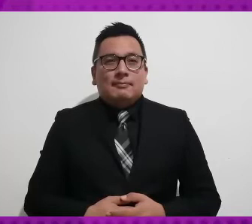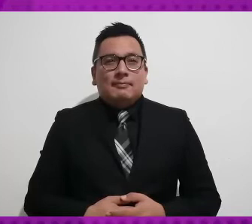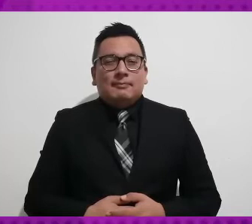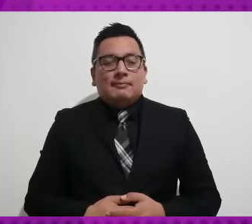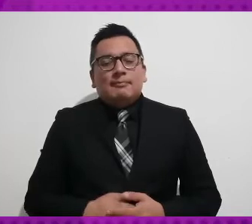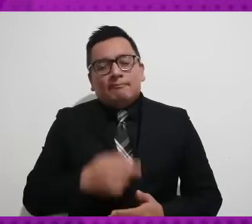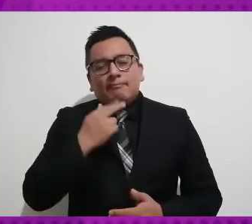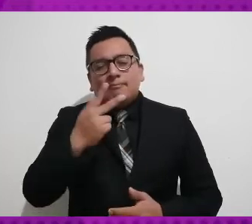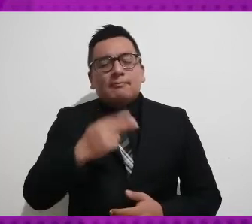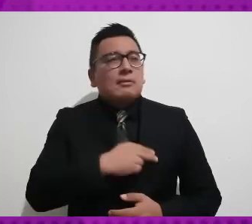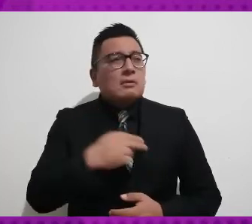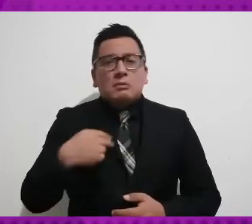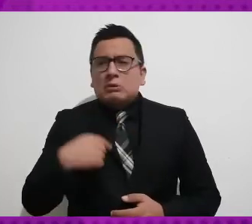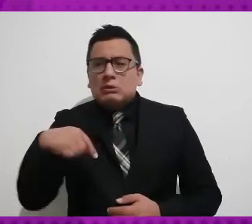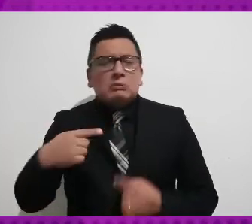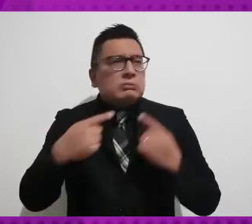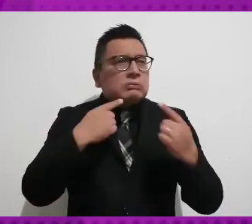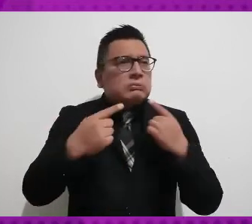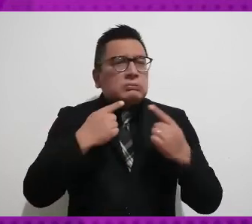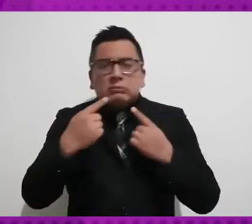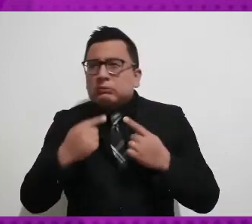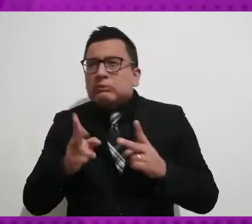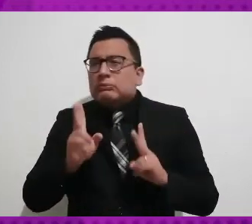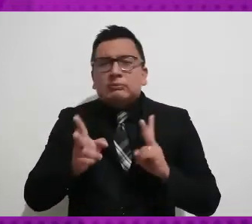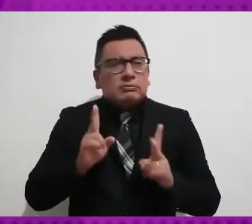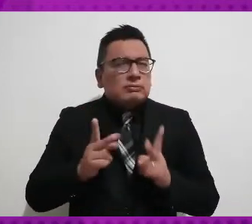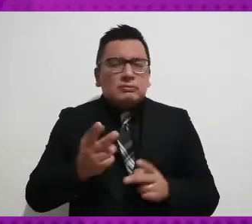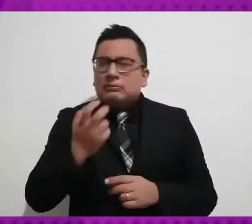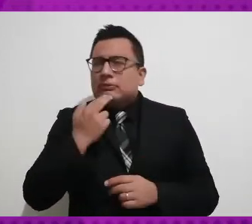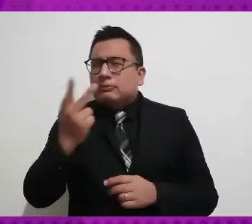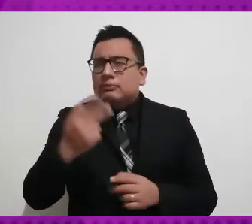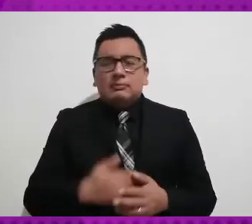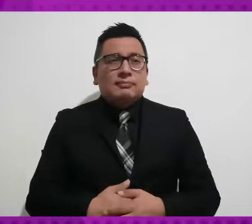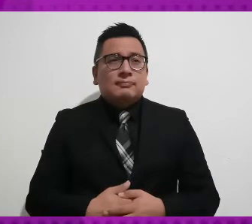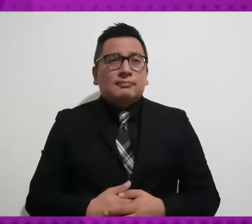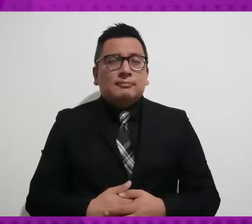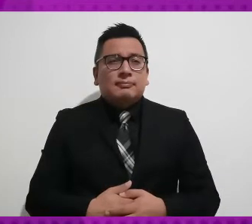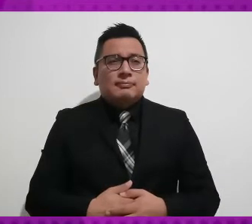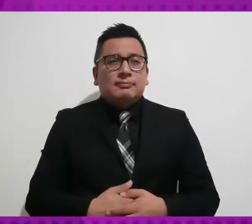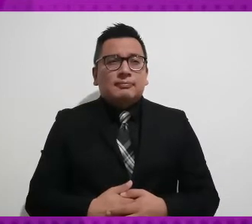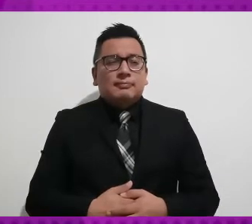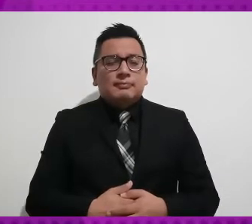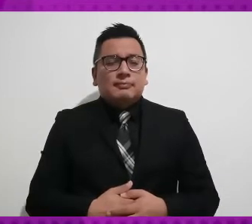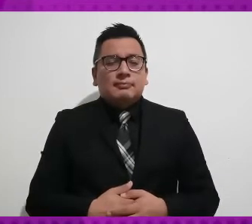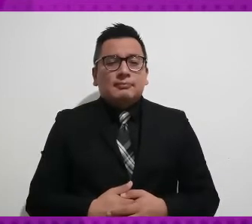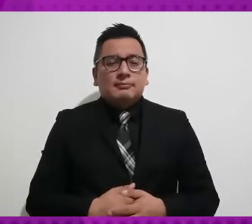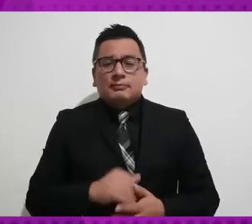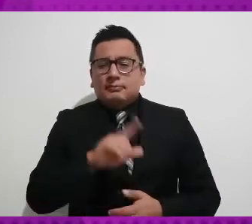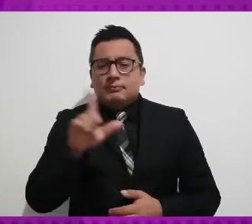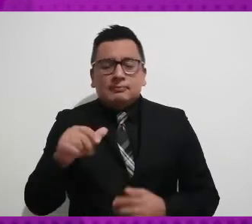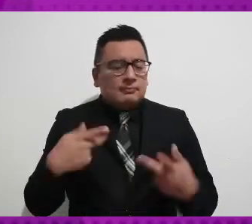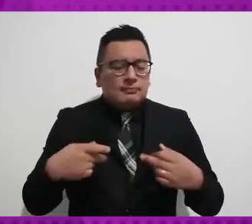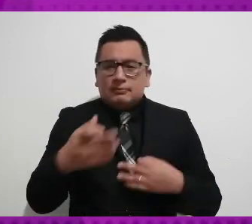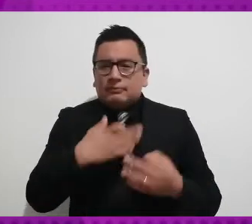mí. Entonces, mejor vamos a hacerlo como una charla. Me parece que es lo mejor y bueno, pues así platicadito para que todos los que nos están escuchando y nos